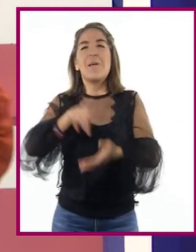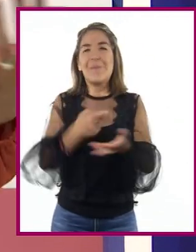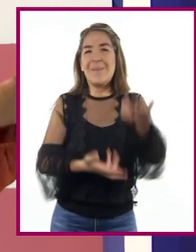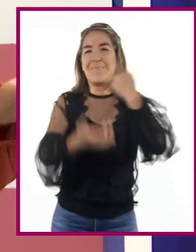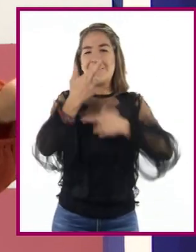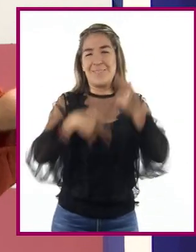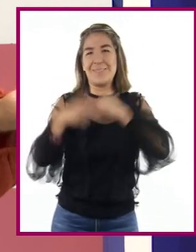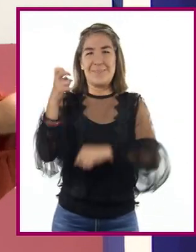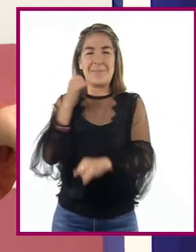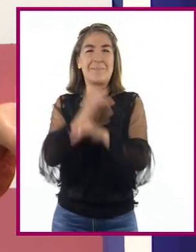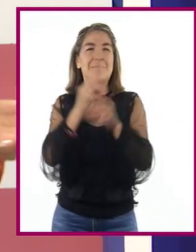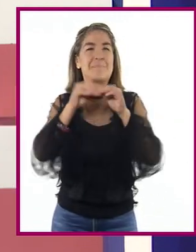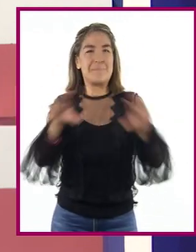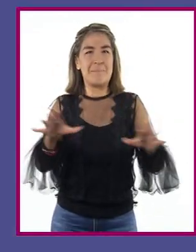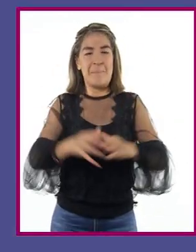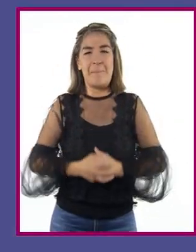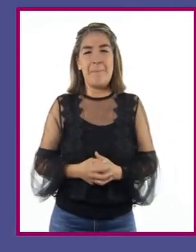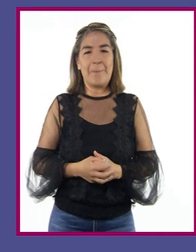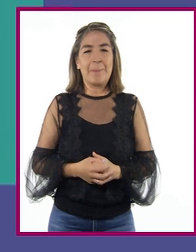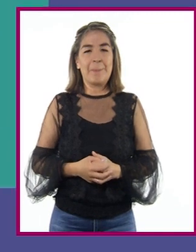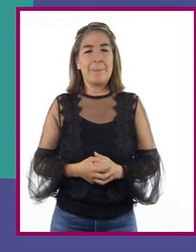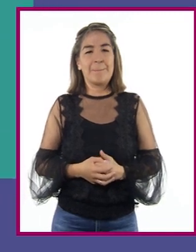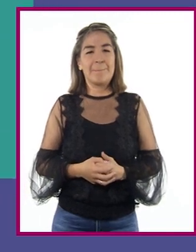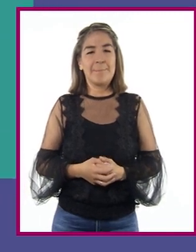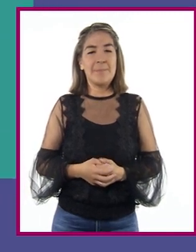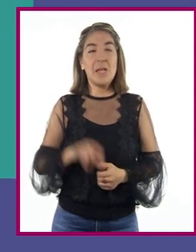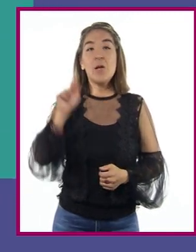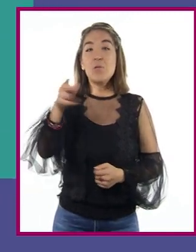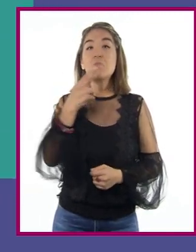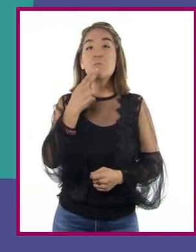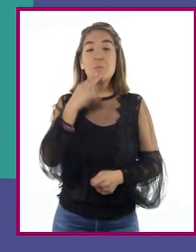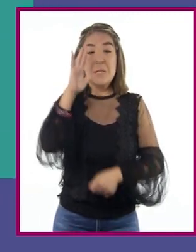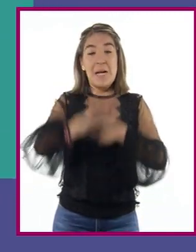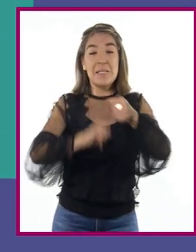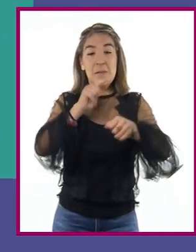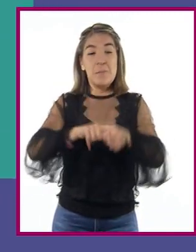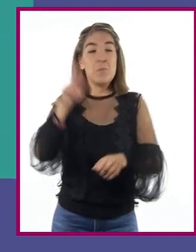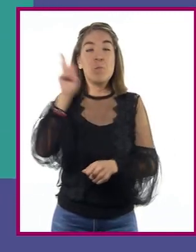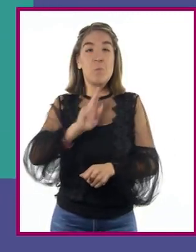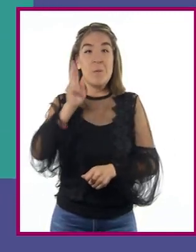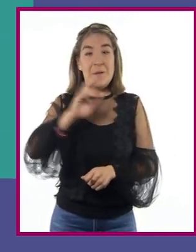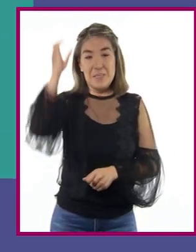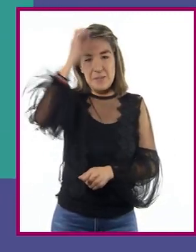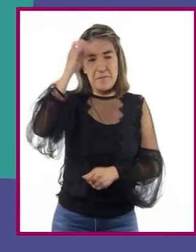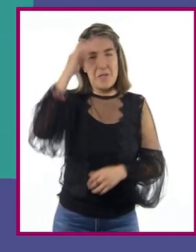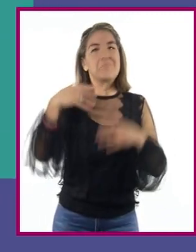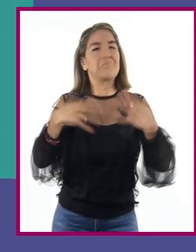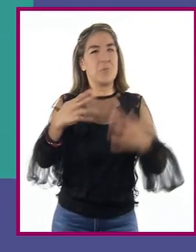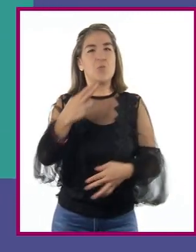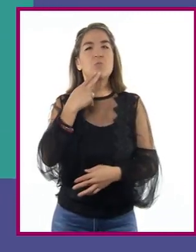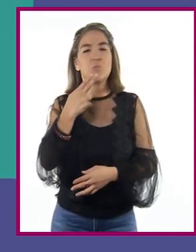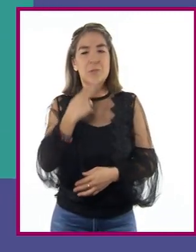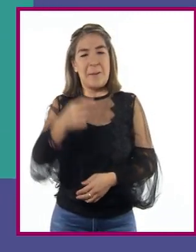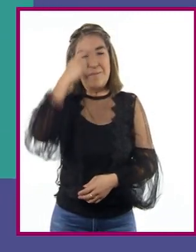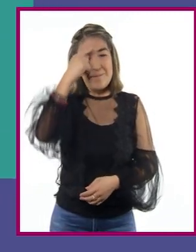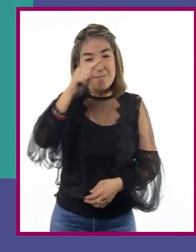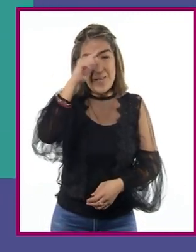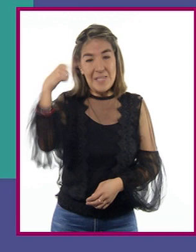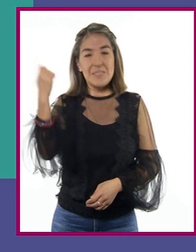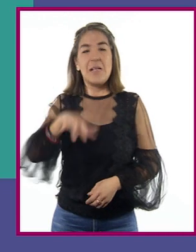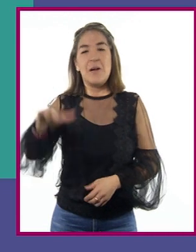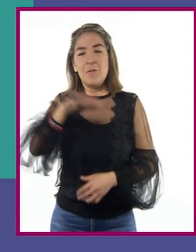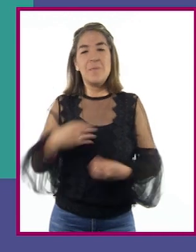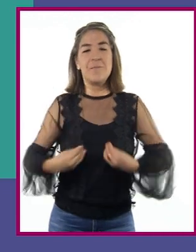reformulación de este último ejemplo. El uso de animales en pruebas científicas ha sido útil, facilitando la vida del ser